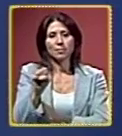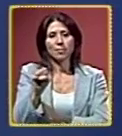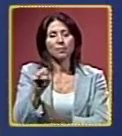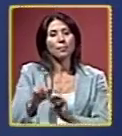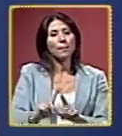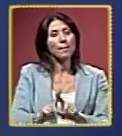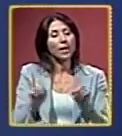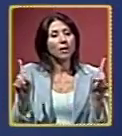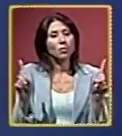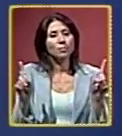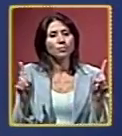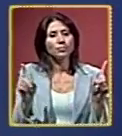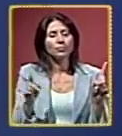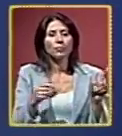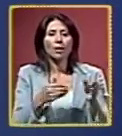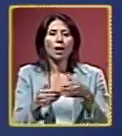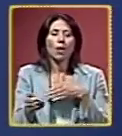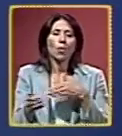Pero,